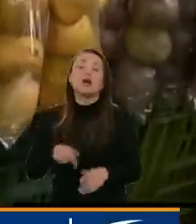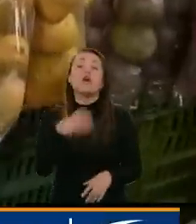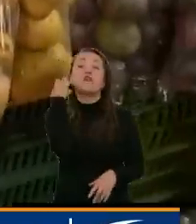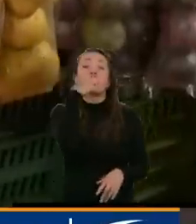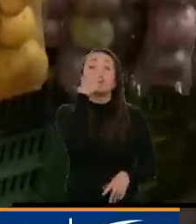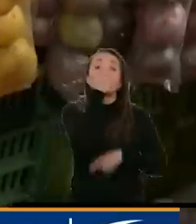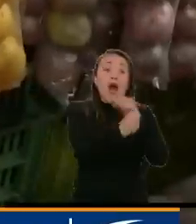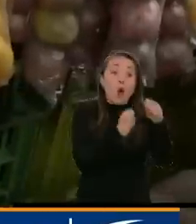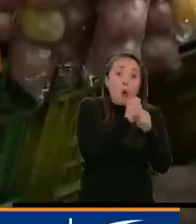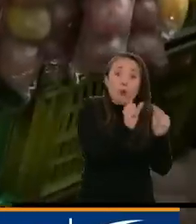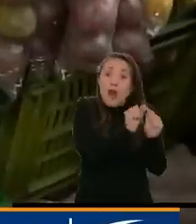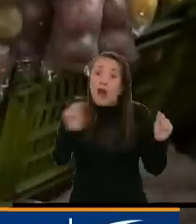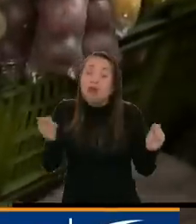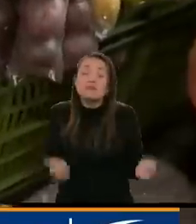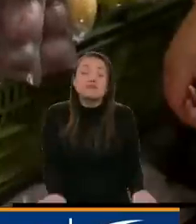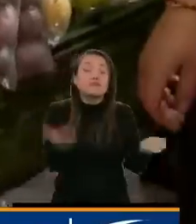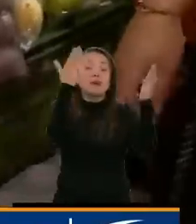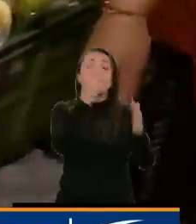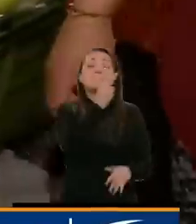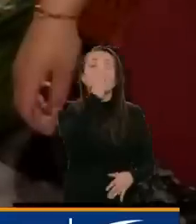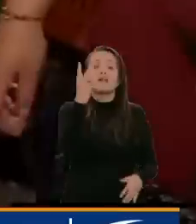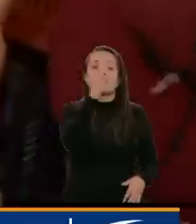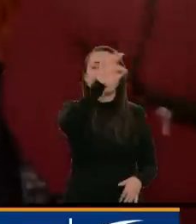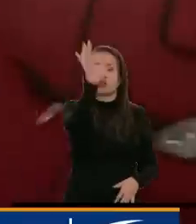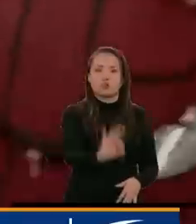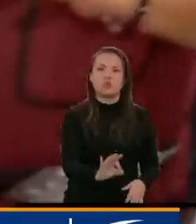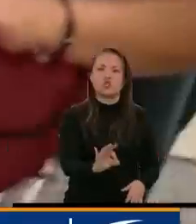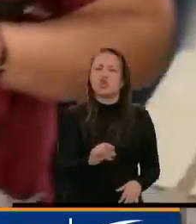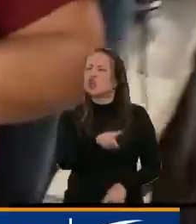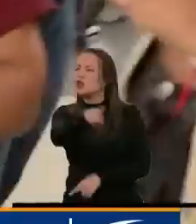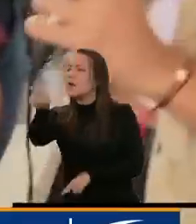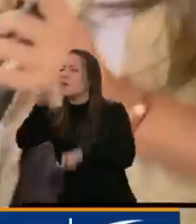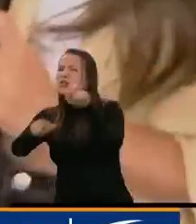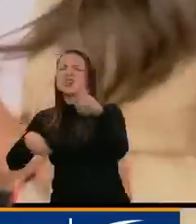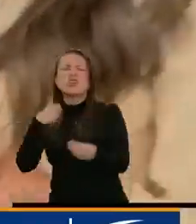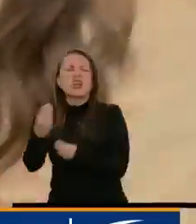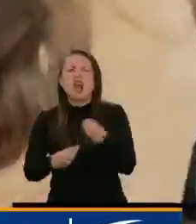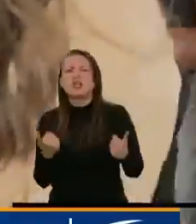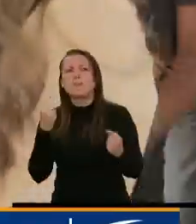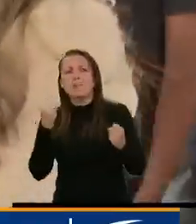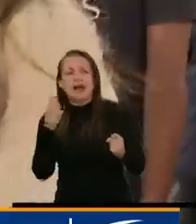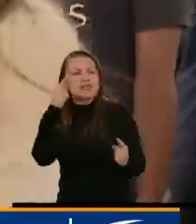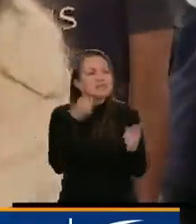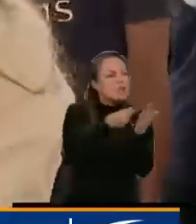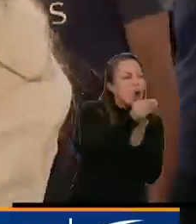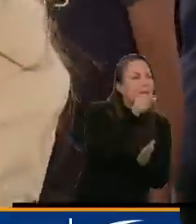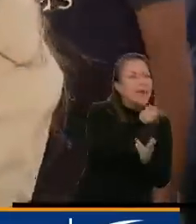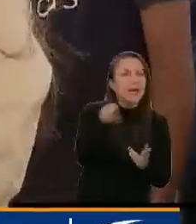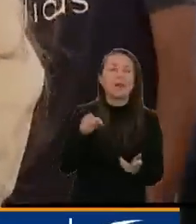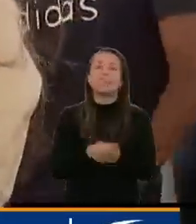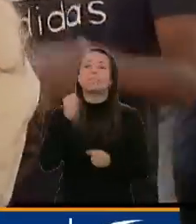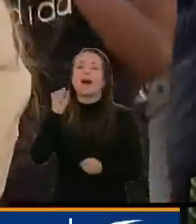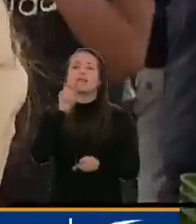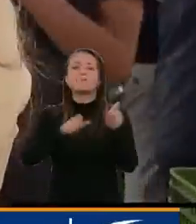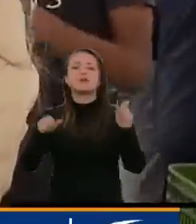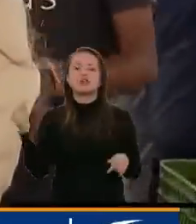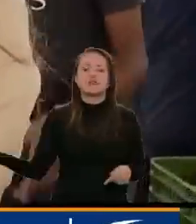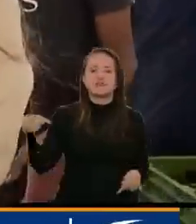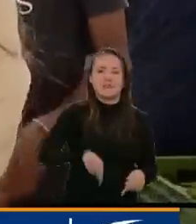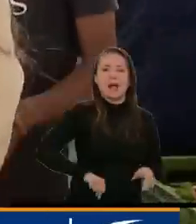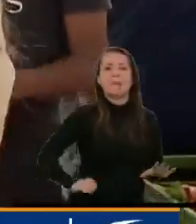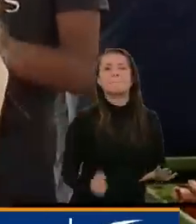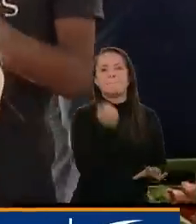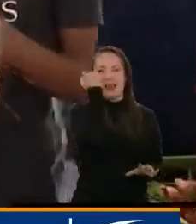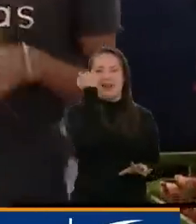frescas se han encarecido casi 22%. ¿Qué están haciendo las personas? ¿Cuáles son esas preferencias? Las personas están prefiriendo venir a la